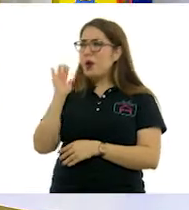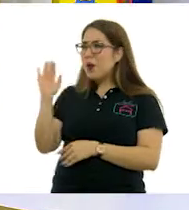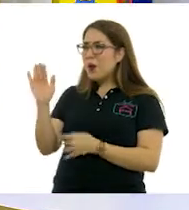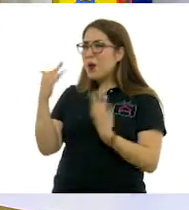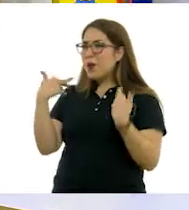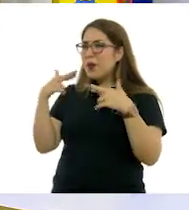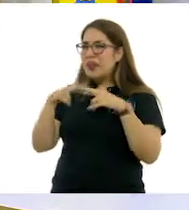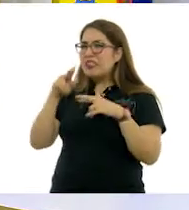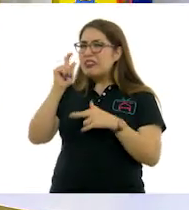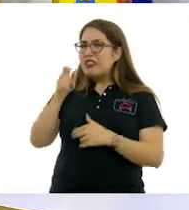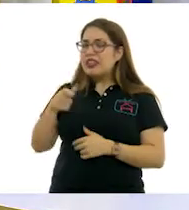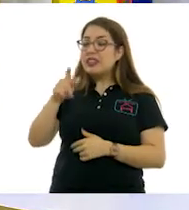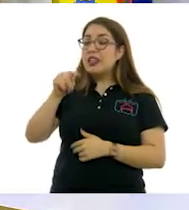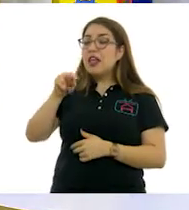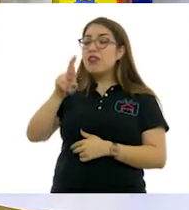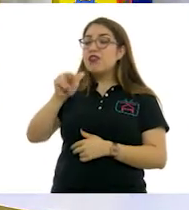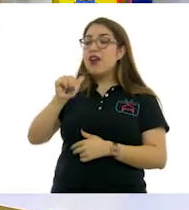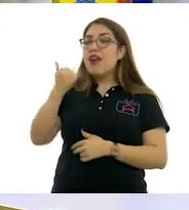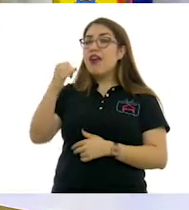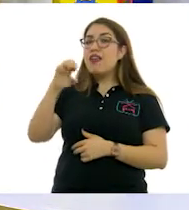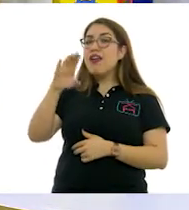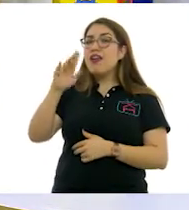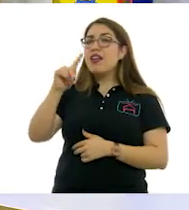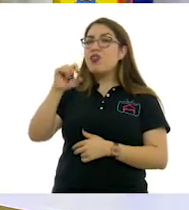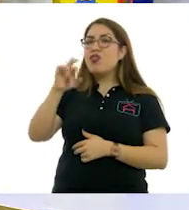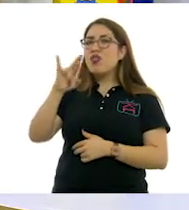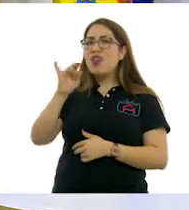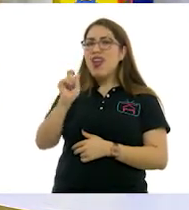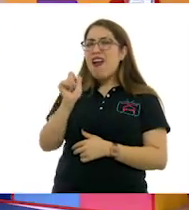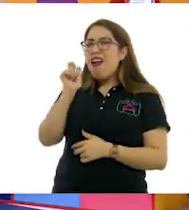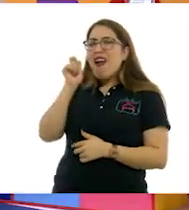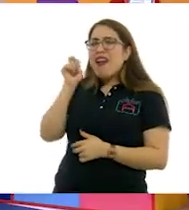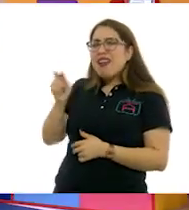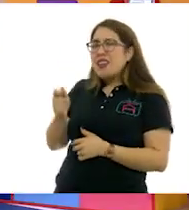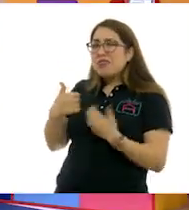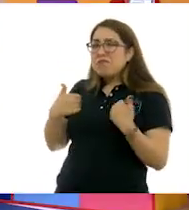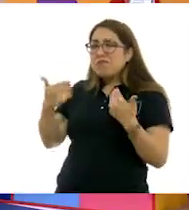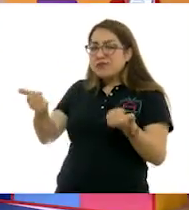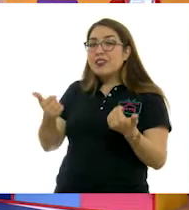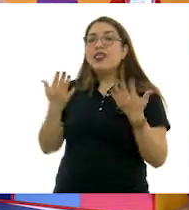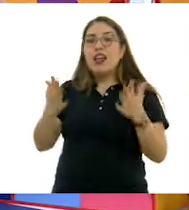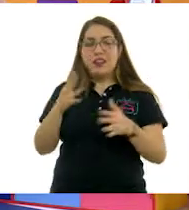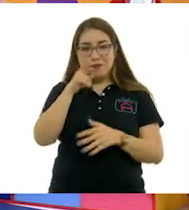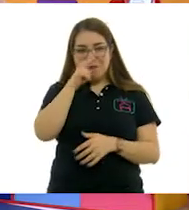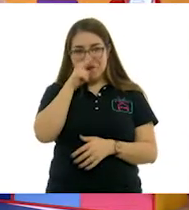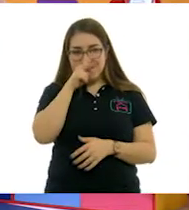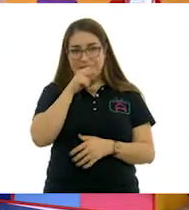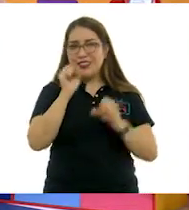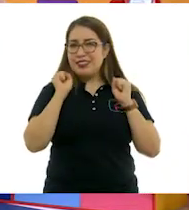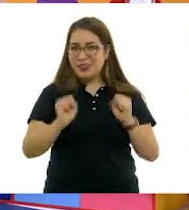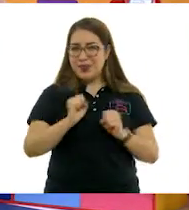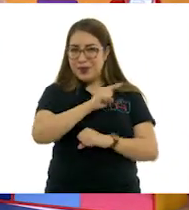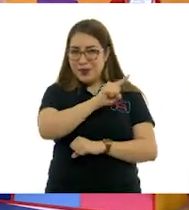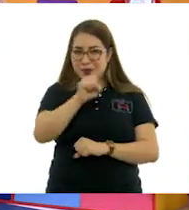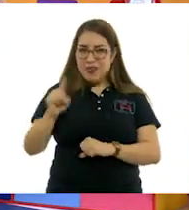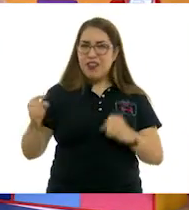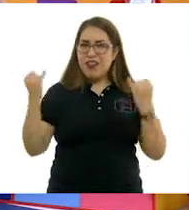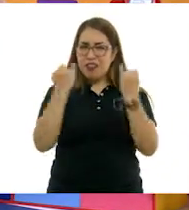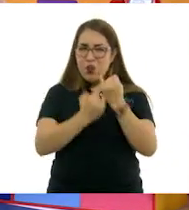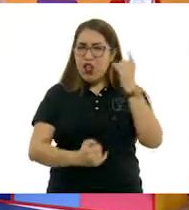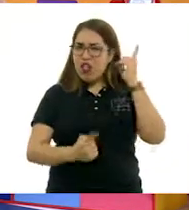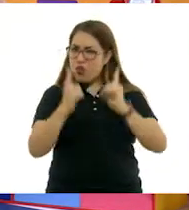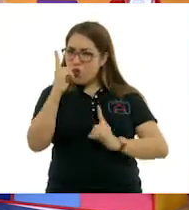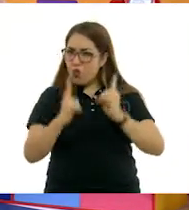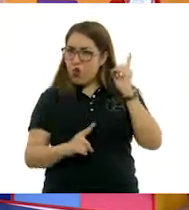¿qué es una trayectoria? No logro entender muy bien el concepto. Ah, bueno, no te preocupes, seguramente niñas y niños también se quedaron con la duda,